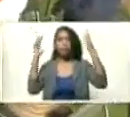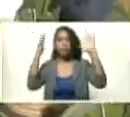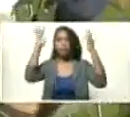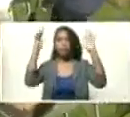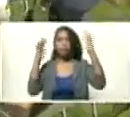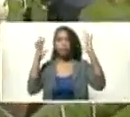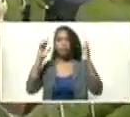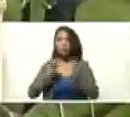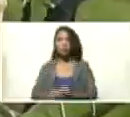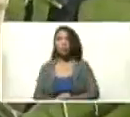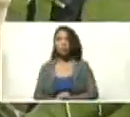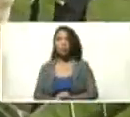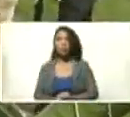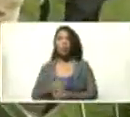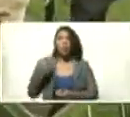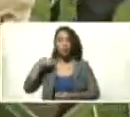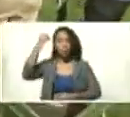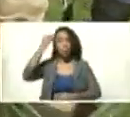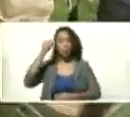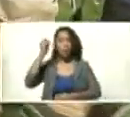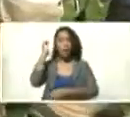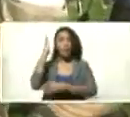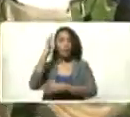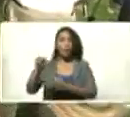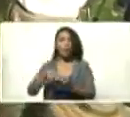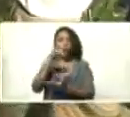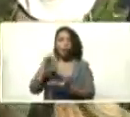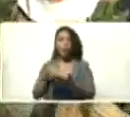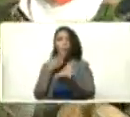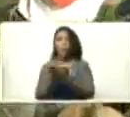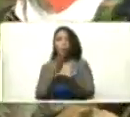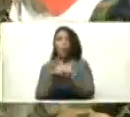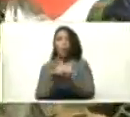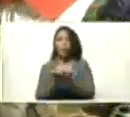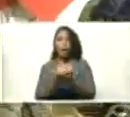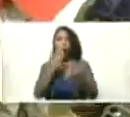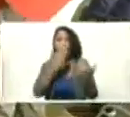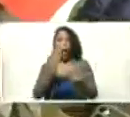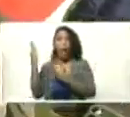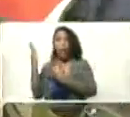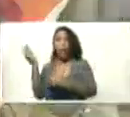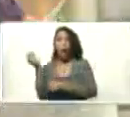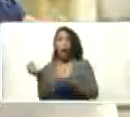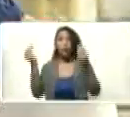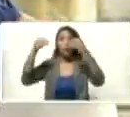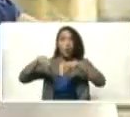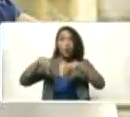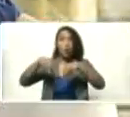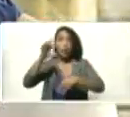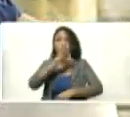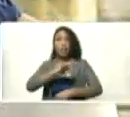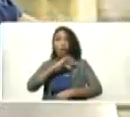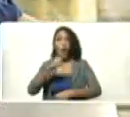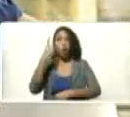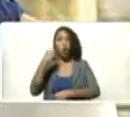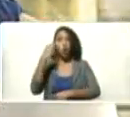Someto a consideración de la Asamblea la propuesta de Ernesto Villegas. A aquellos que estén de acuerdo, hacerlo con la señal de